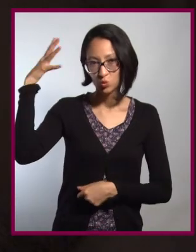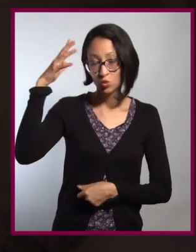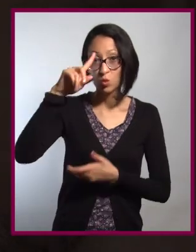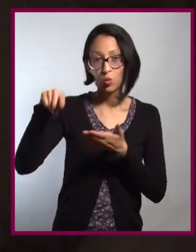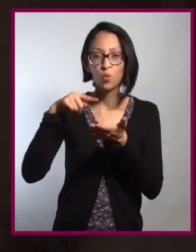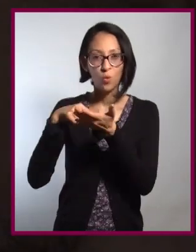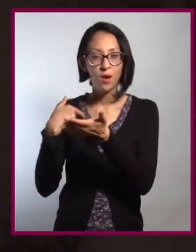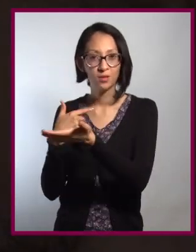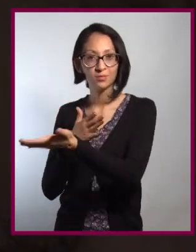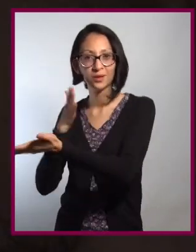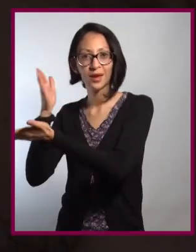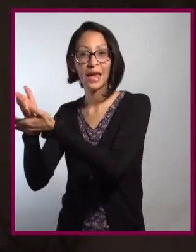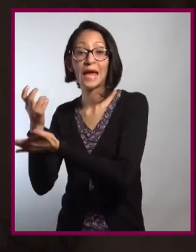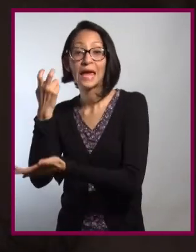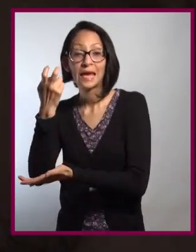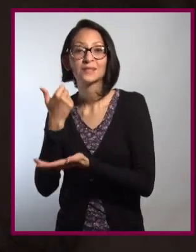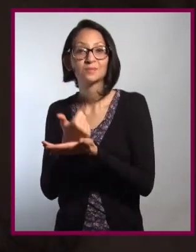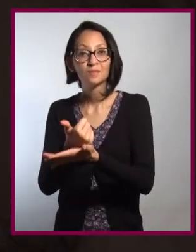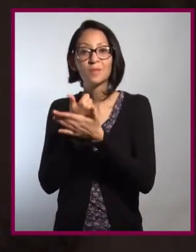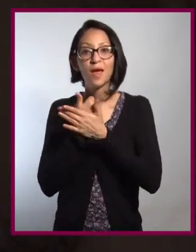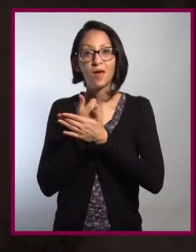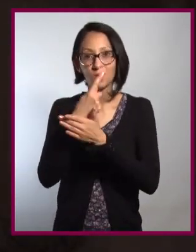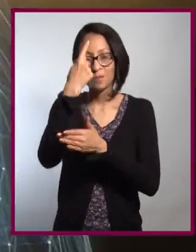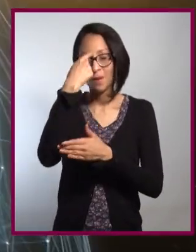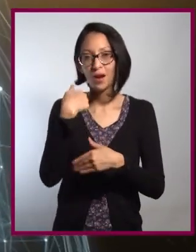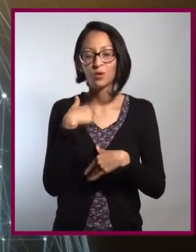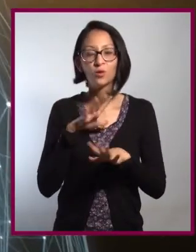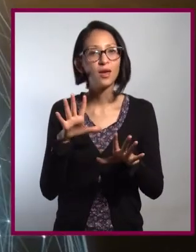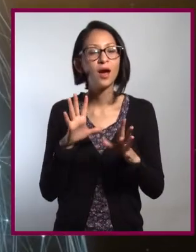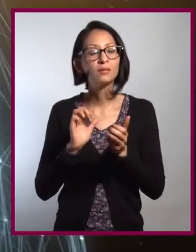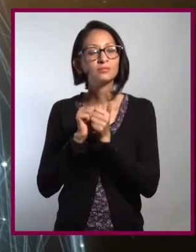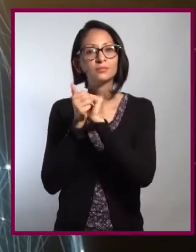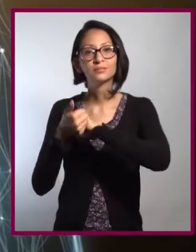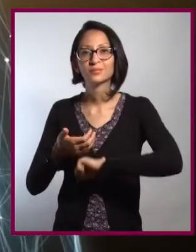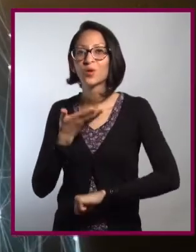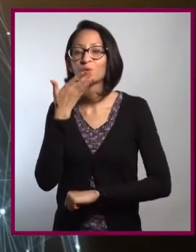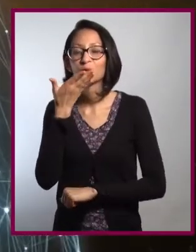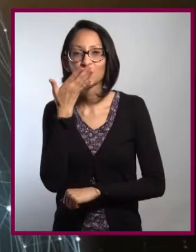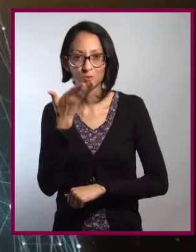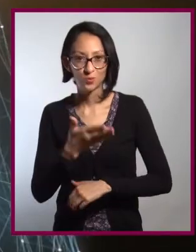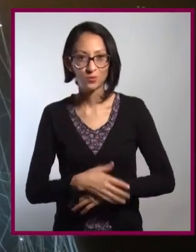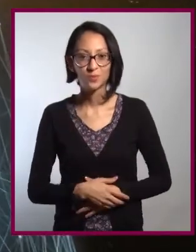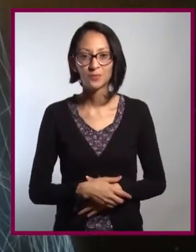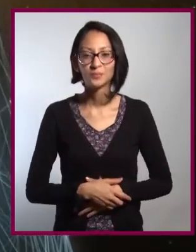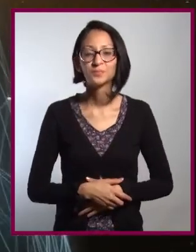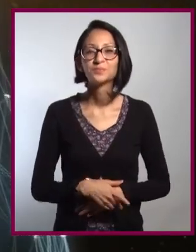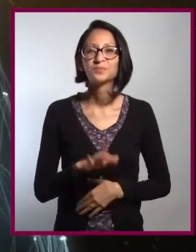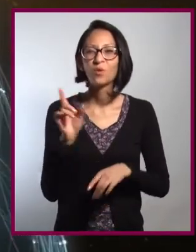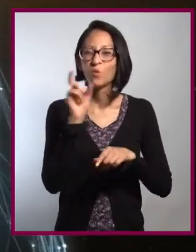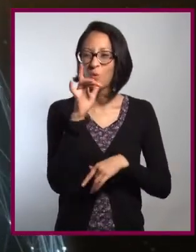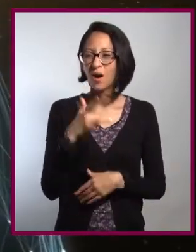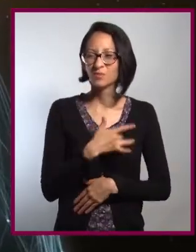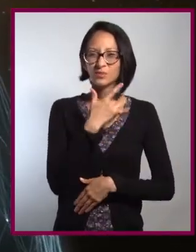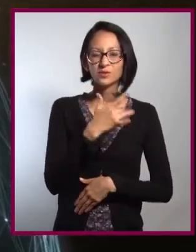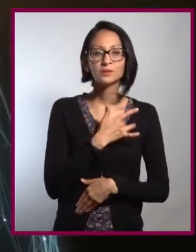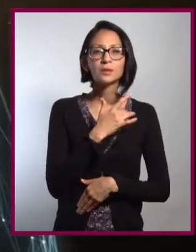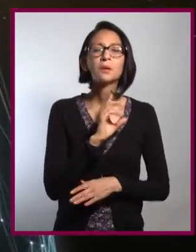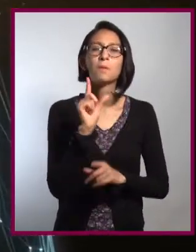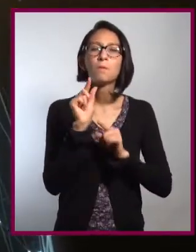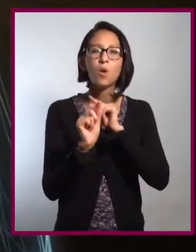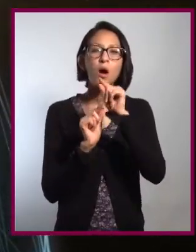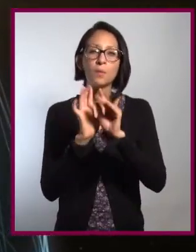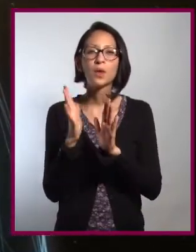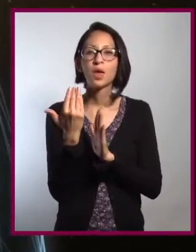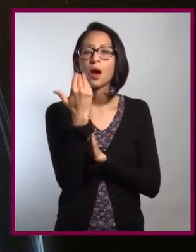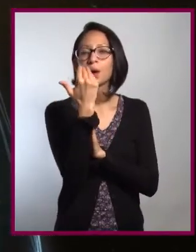destino, generalmente ayuda a adaptarse. Los síntomas del jet lag desaparecen gradualmente conforme el organismo